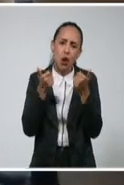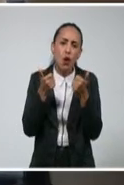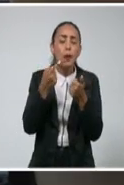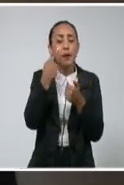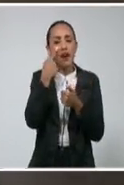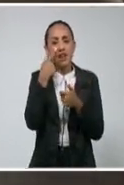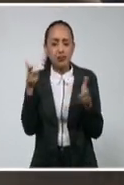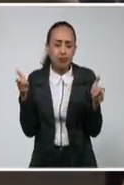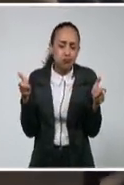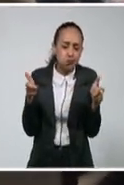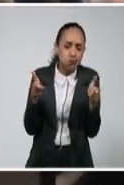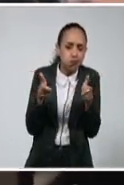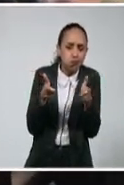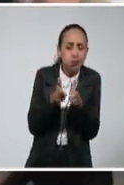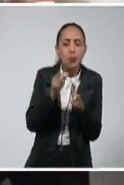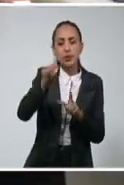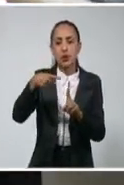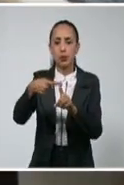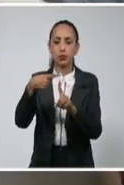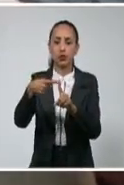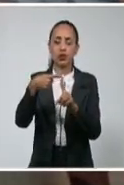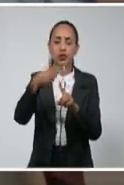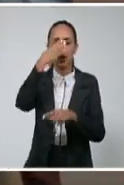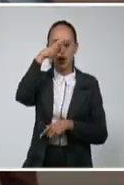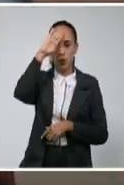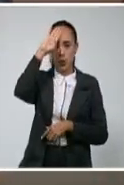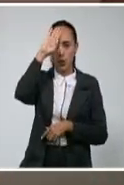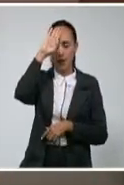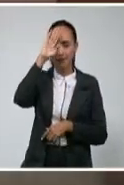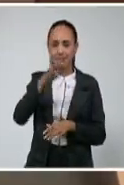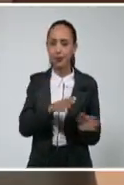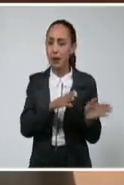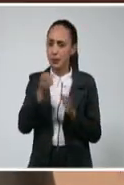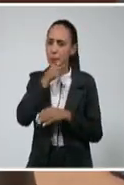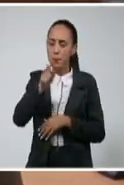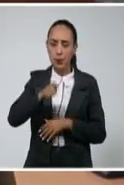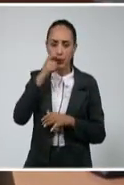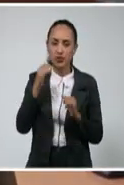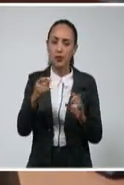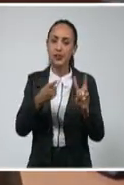casos activos en el país. Héctor Martínez, Sistema Informativo de la Televisión Cubana.